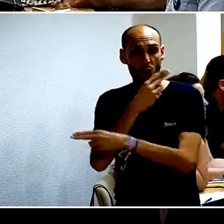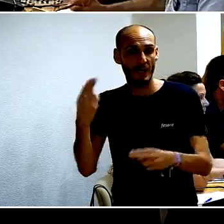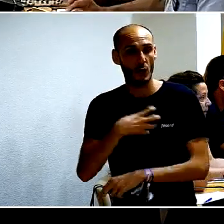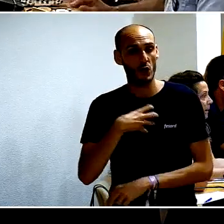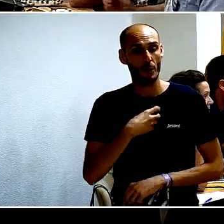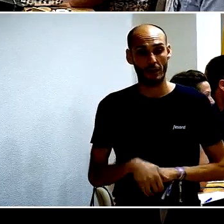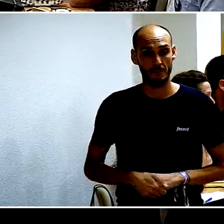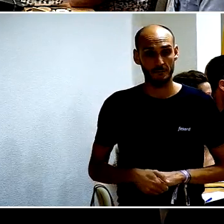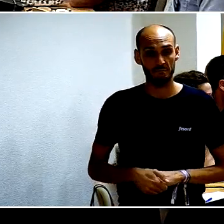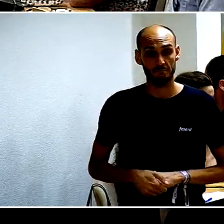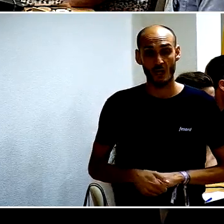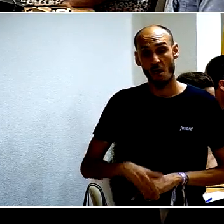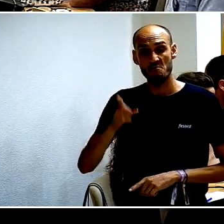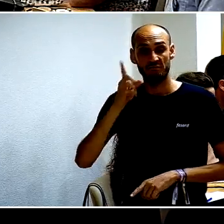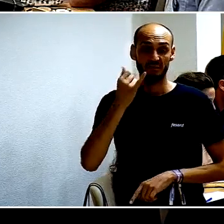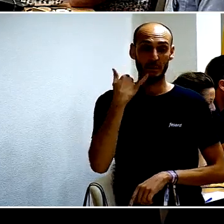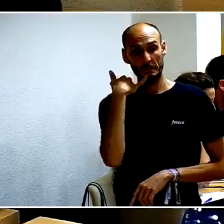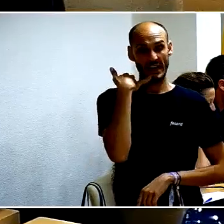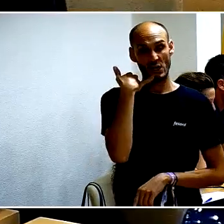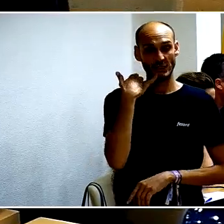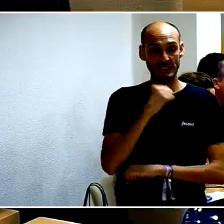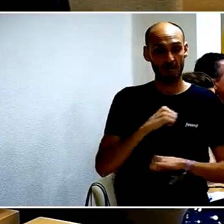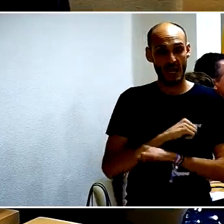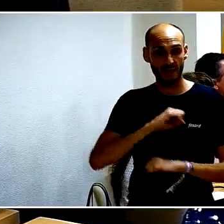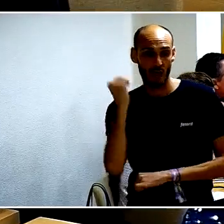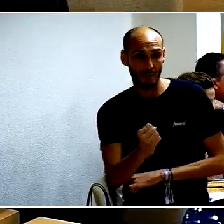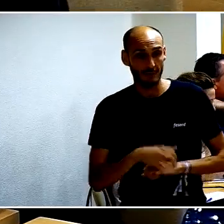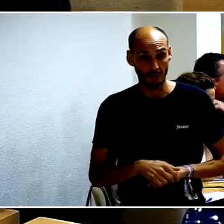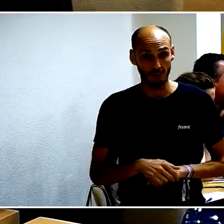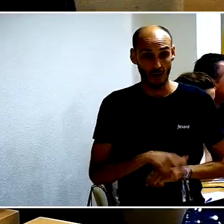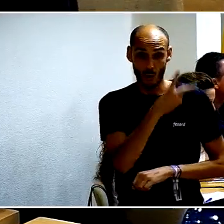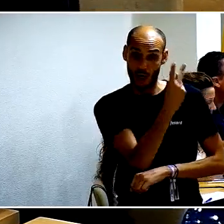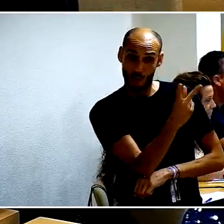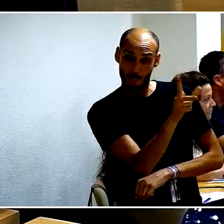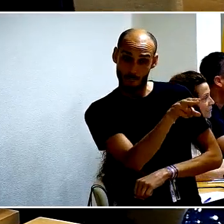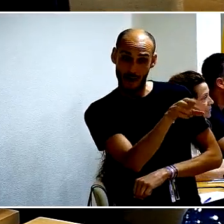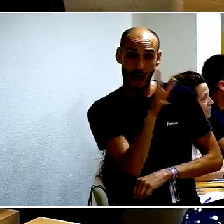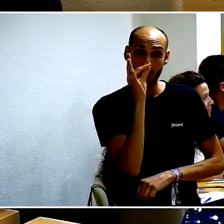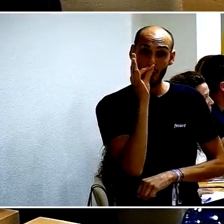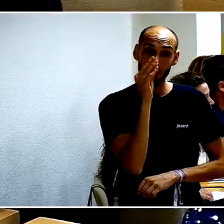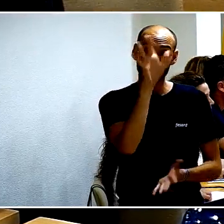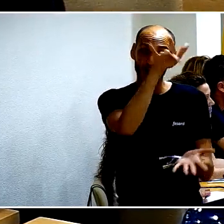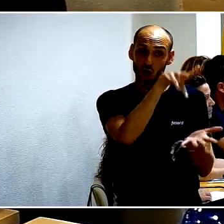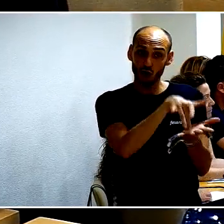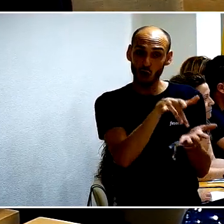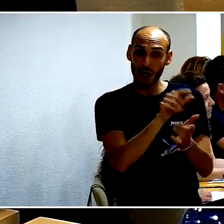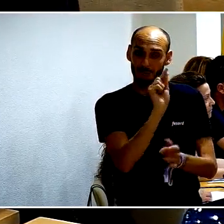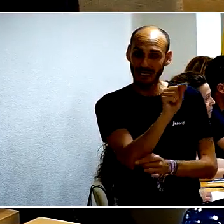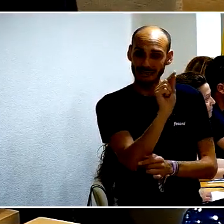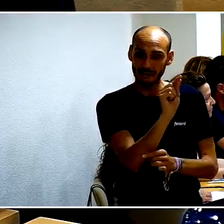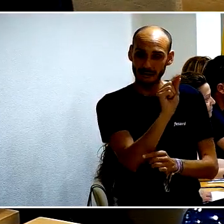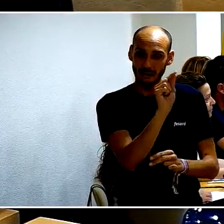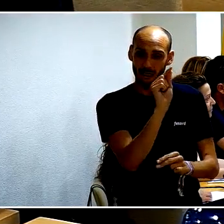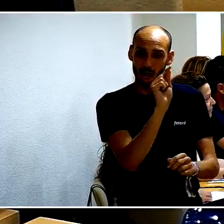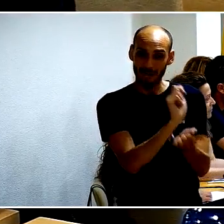Maricones de mierda, os voy a matar. Així va ser rebuda una parella de dos homes durant les festes de Picassent al 2017, a l'eixida d'un